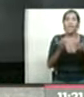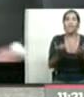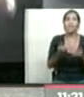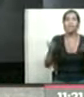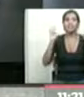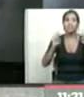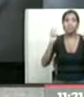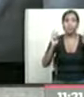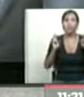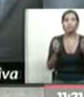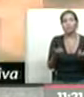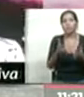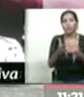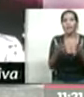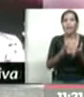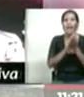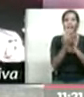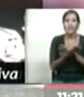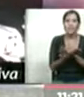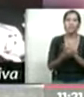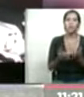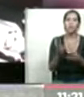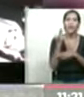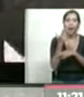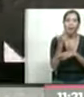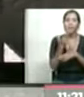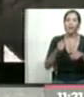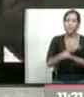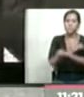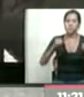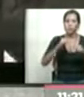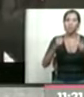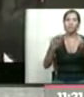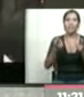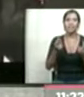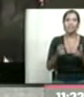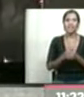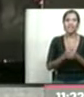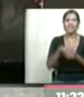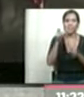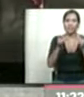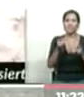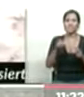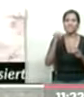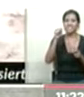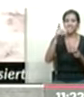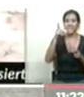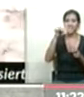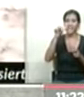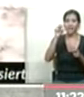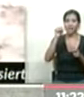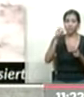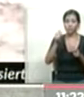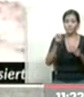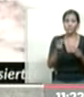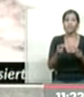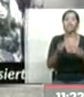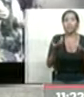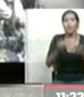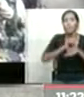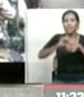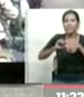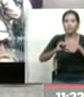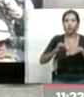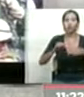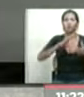Azores, son quienes lograron acabar con las armas de destrucción masiva de aquel tirano con bigote llamado Saddam Hussein durante la operación Tormenta del